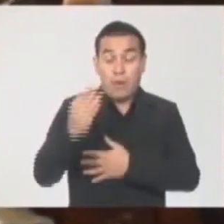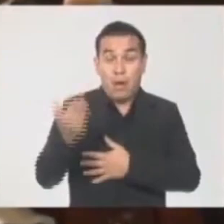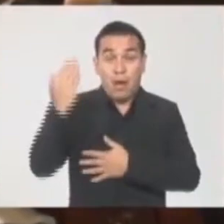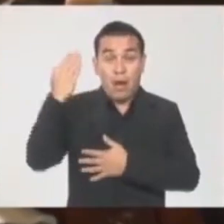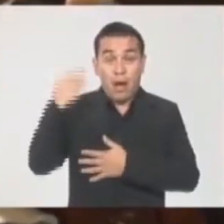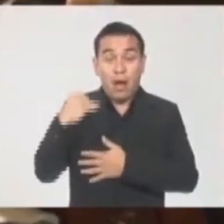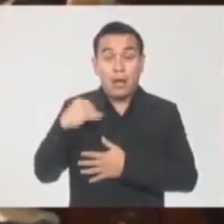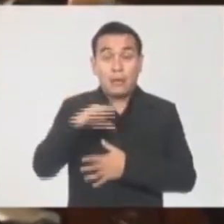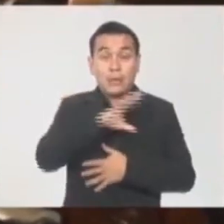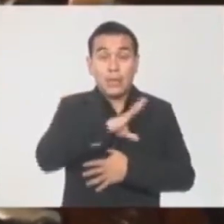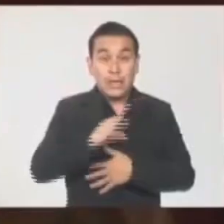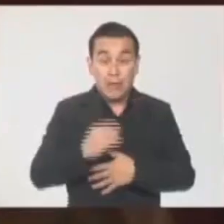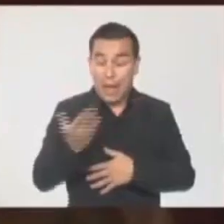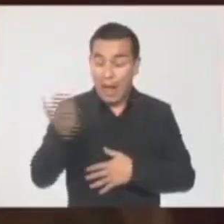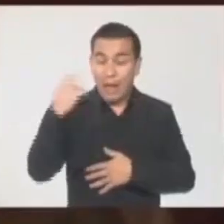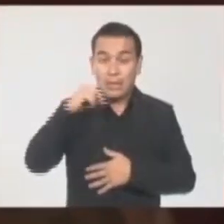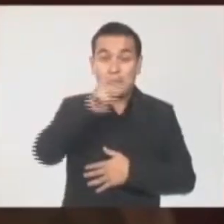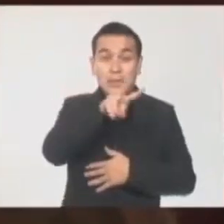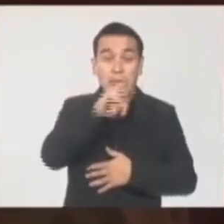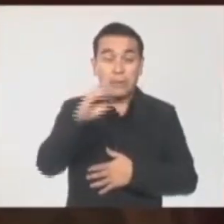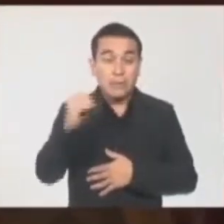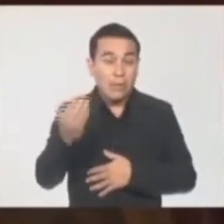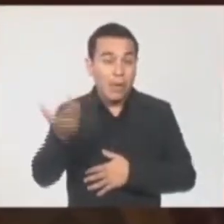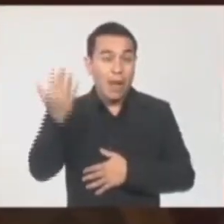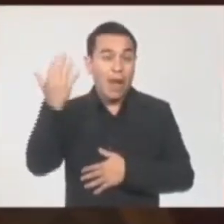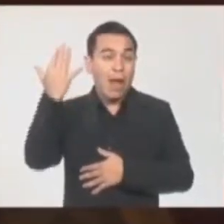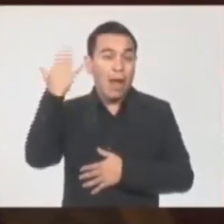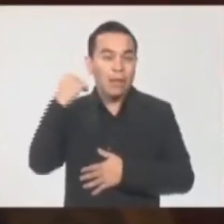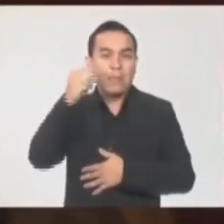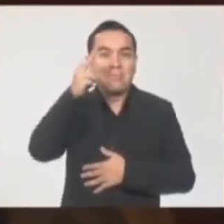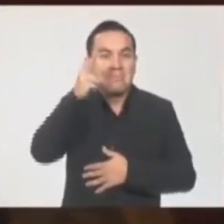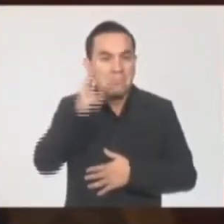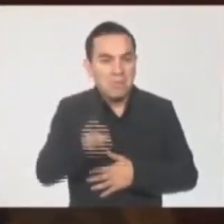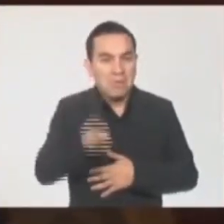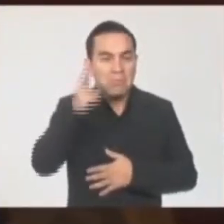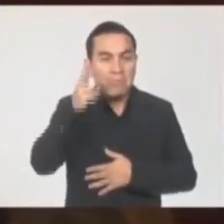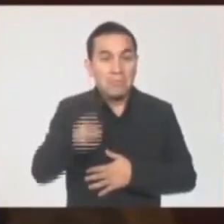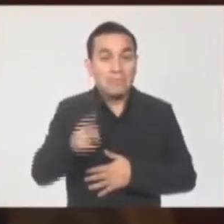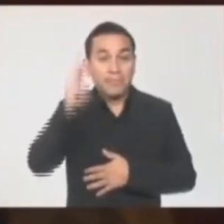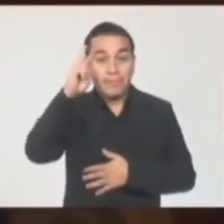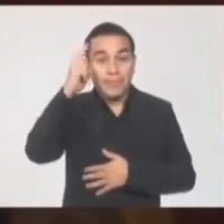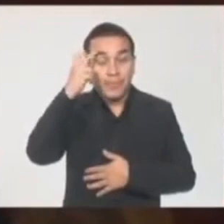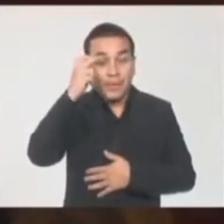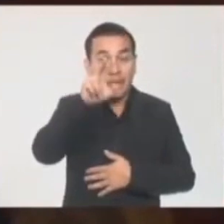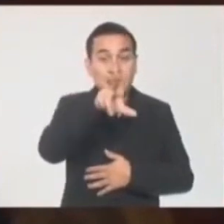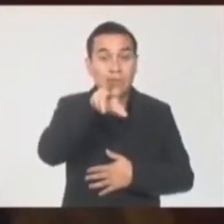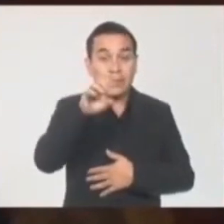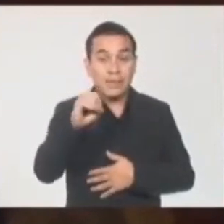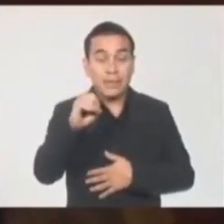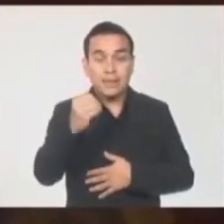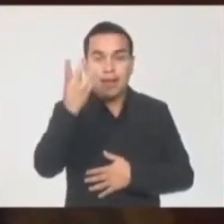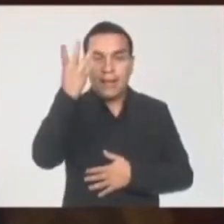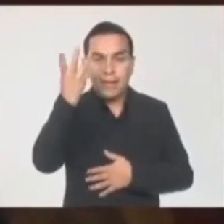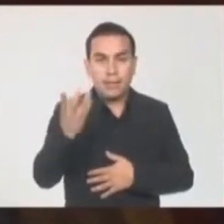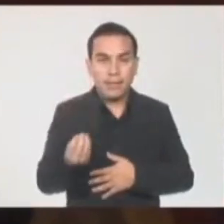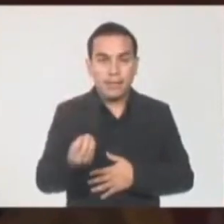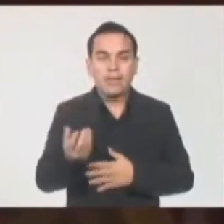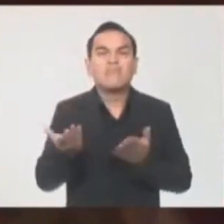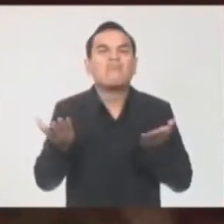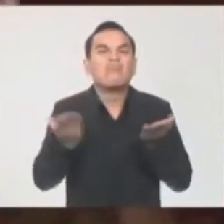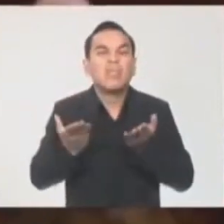un país que lleva 200 años viviendo igual. Y llevamos apenas 30 días de haber